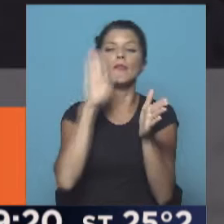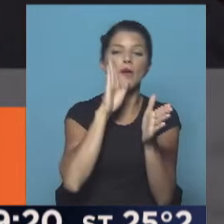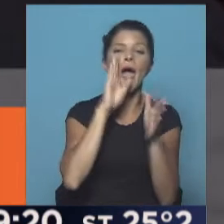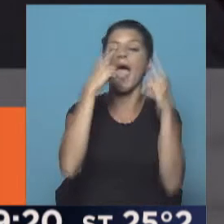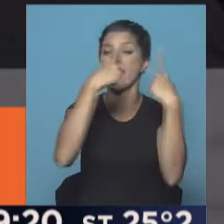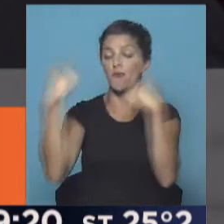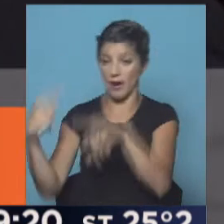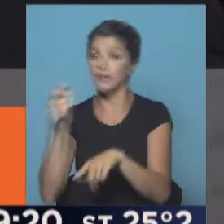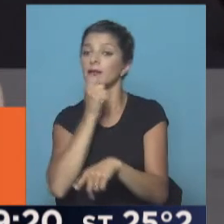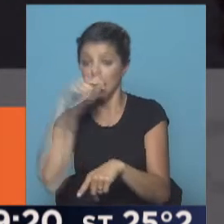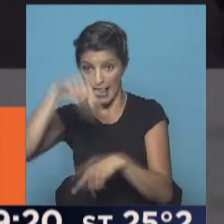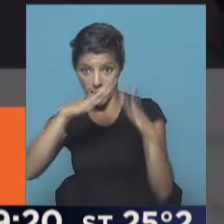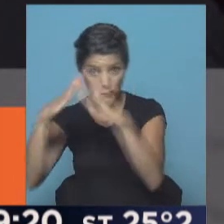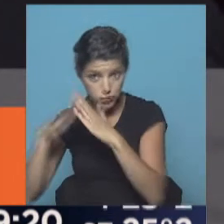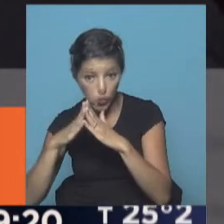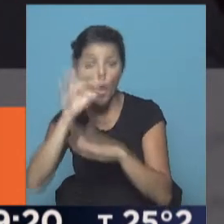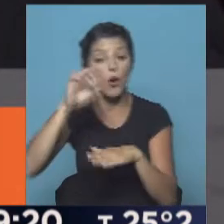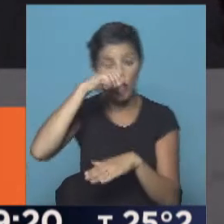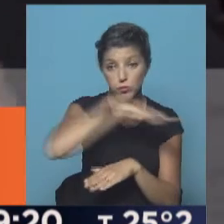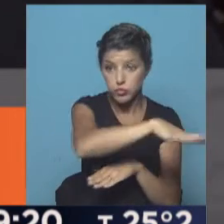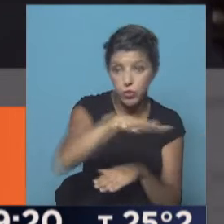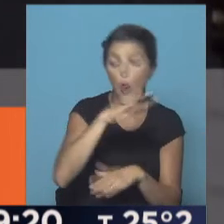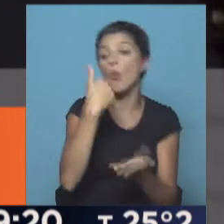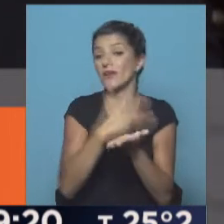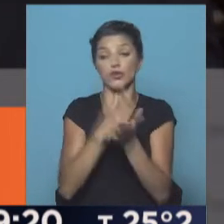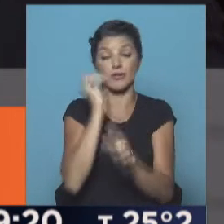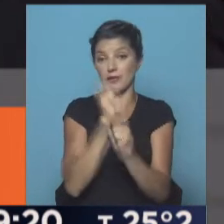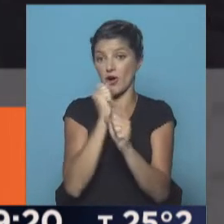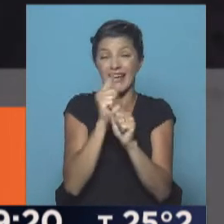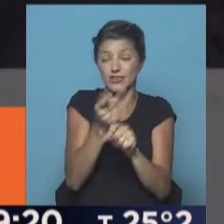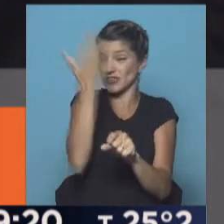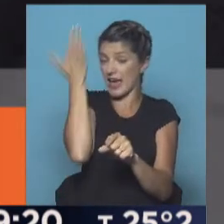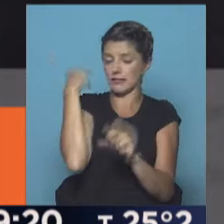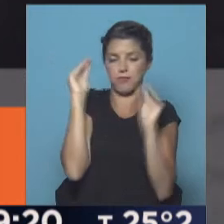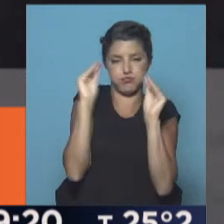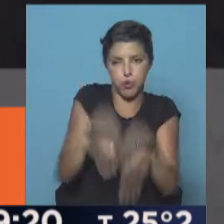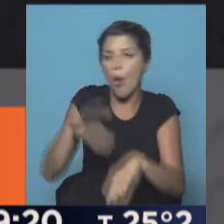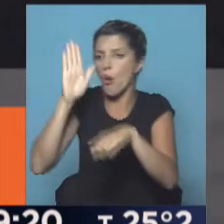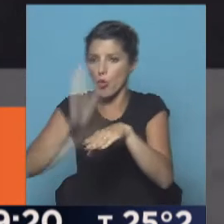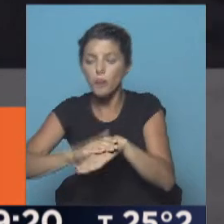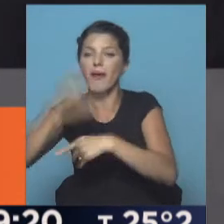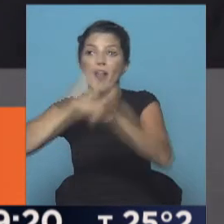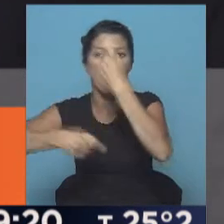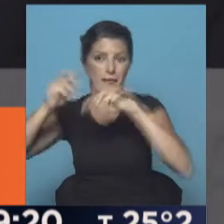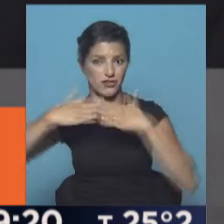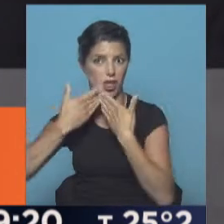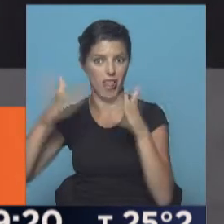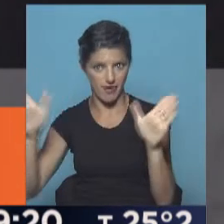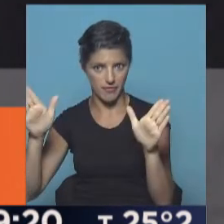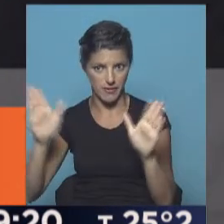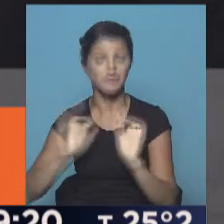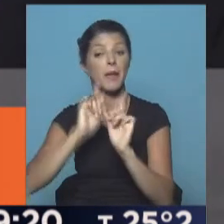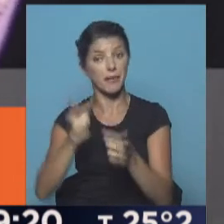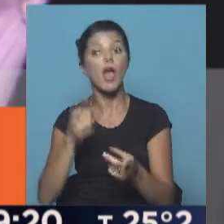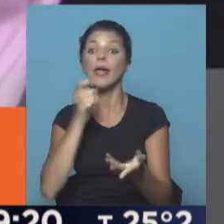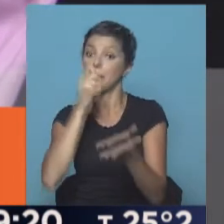el interior y en los sectores obreros que han sido los perdedores de la globalización, que en los sectores más liberales, incluyendo, por supuesto, el mundo